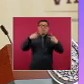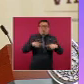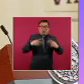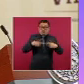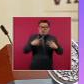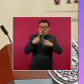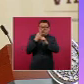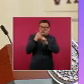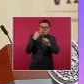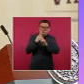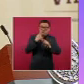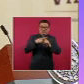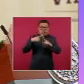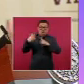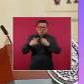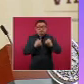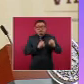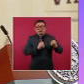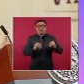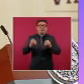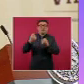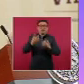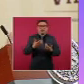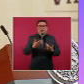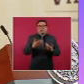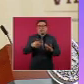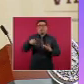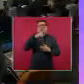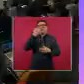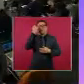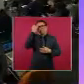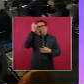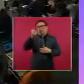transportistas. Imagínense lo que